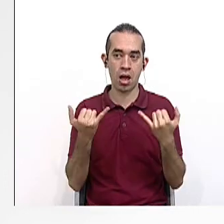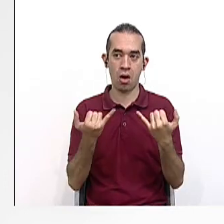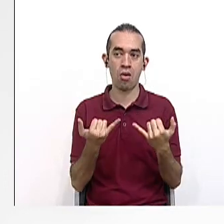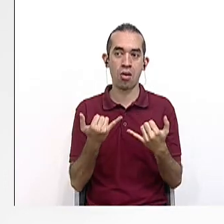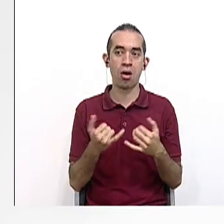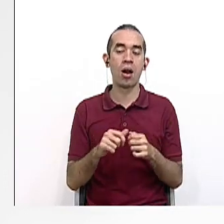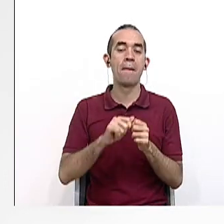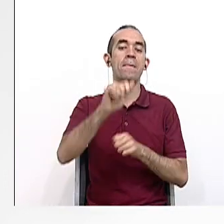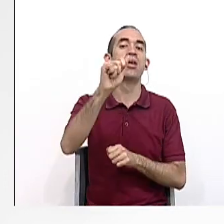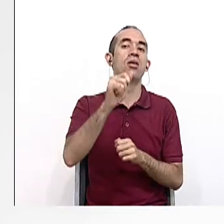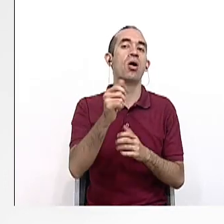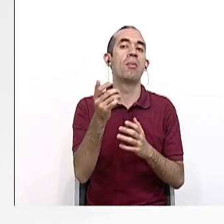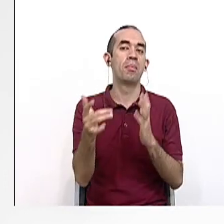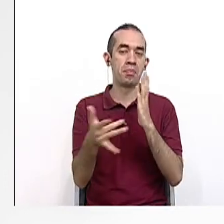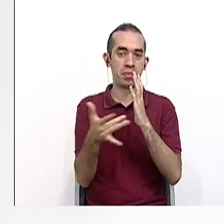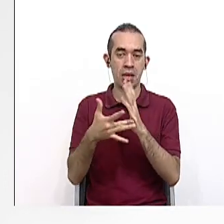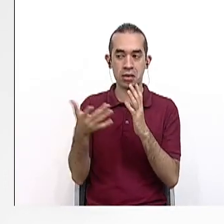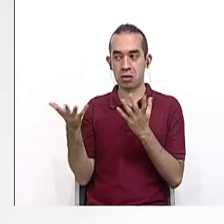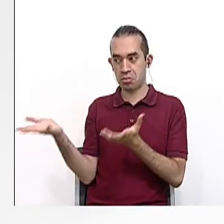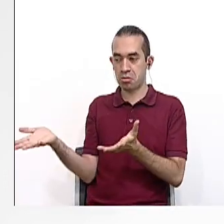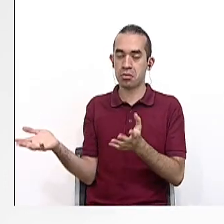aparato, este que se ve acá.